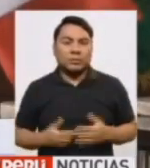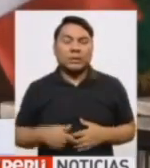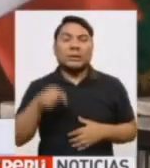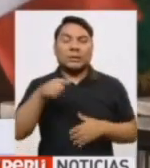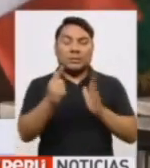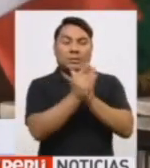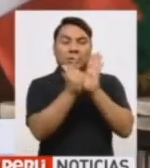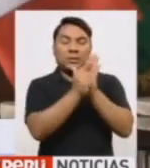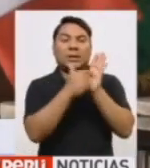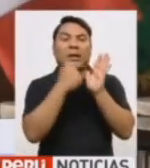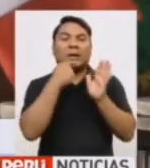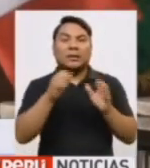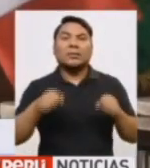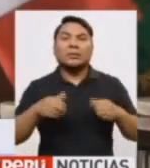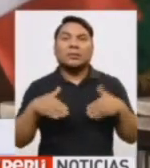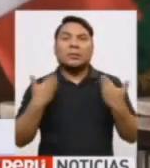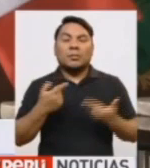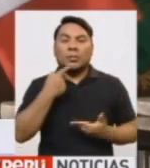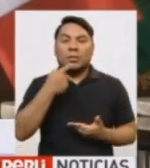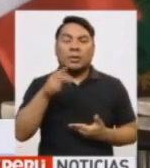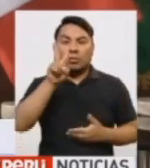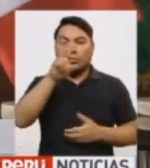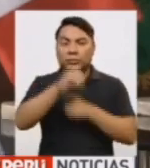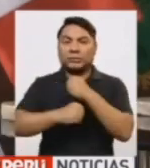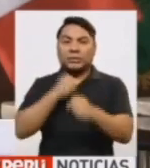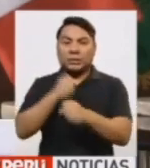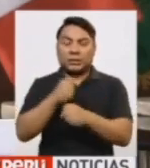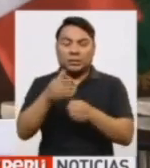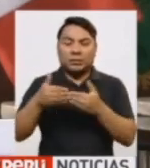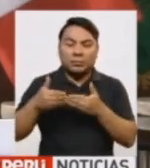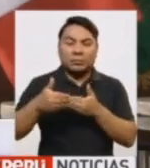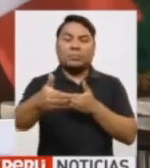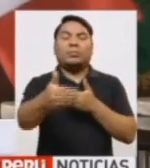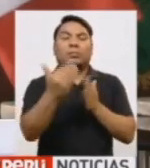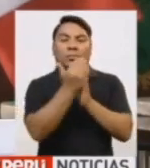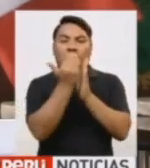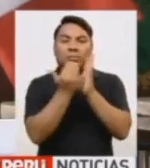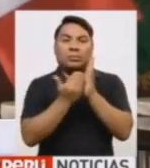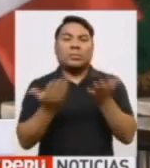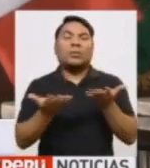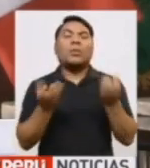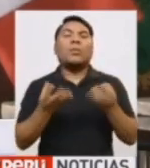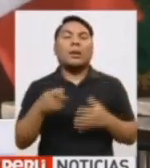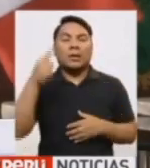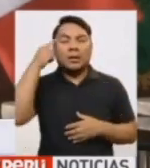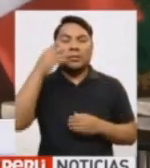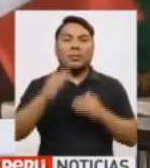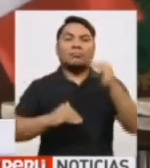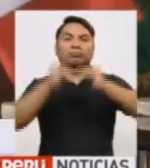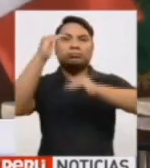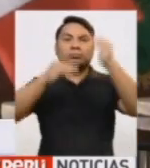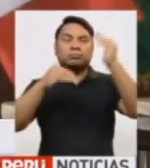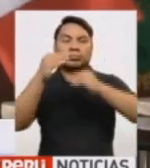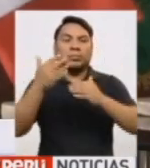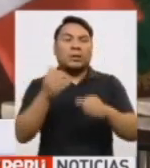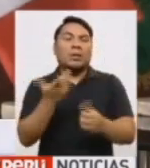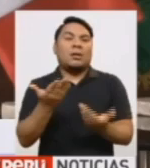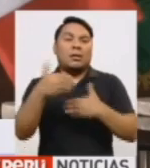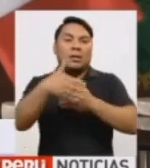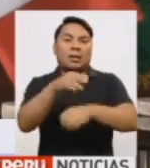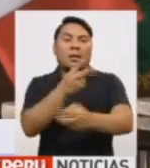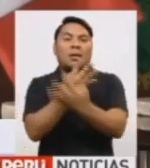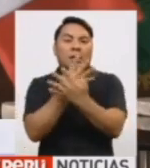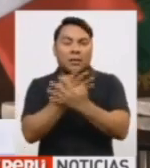esta debe durar 2 años. En esos 2 años la implementación va a ser en cuanto a infraestructura, en cuanto a